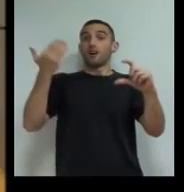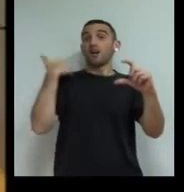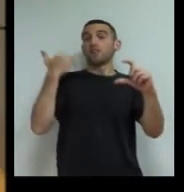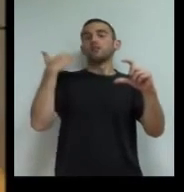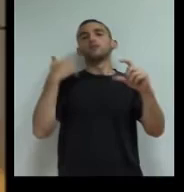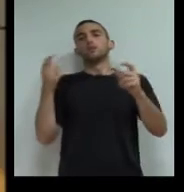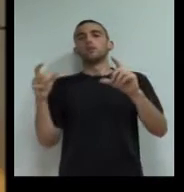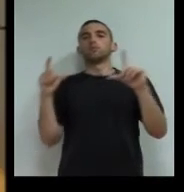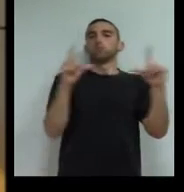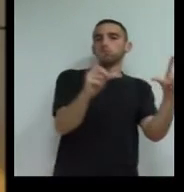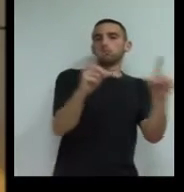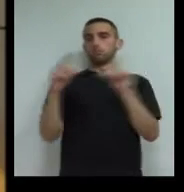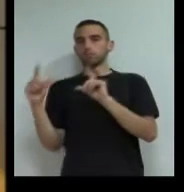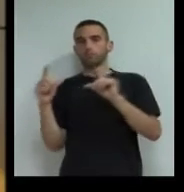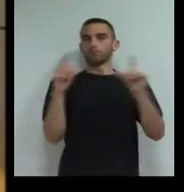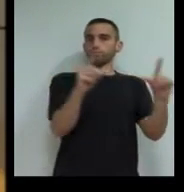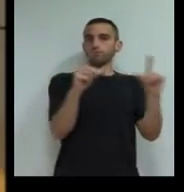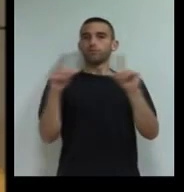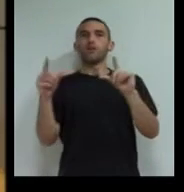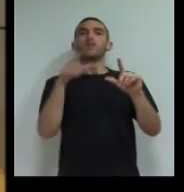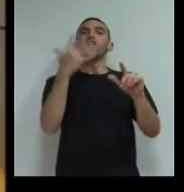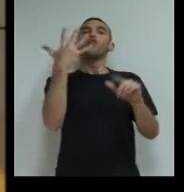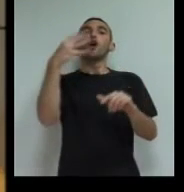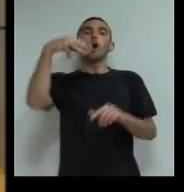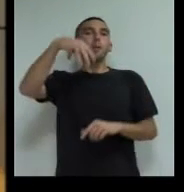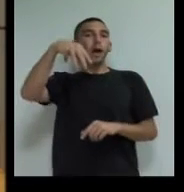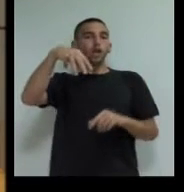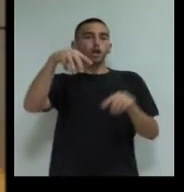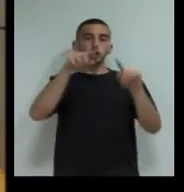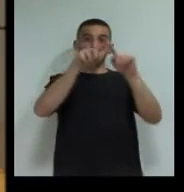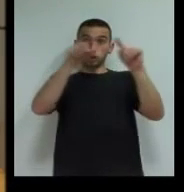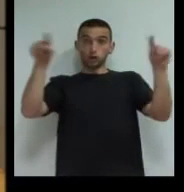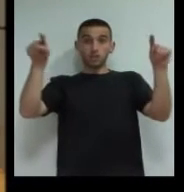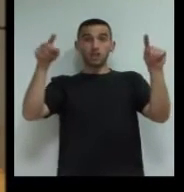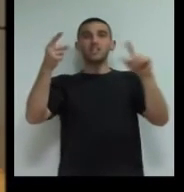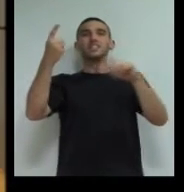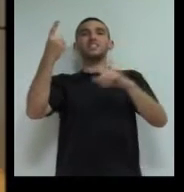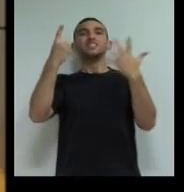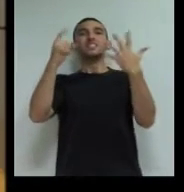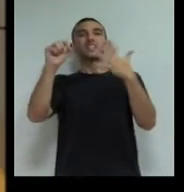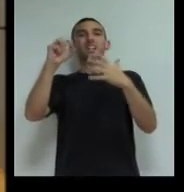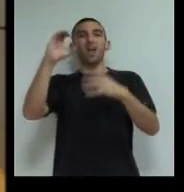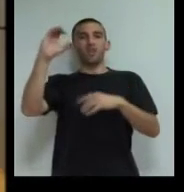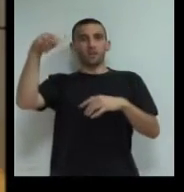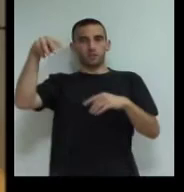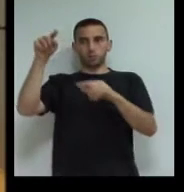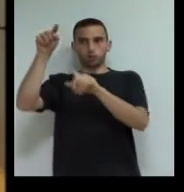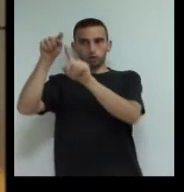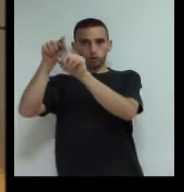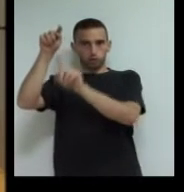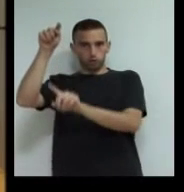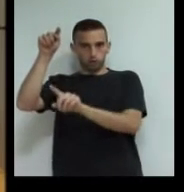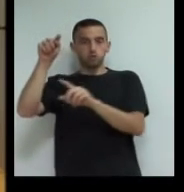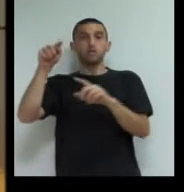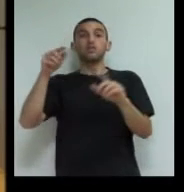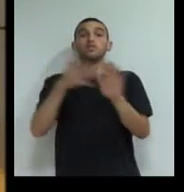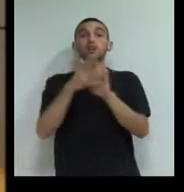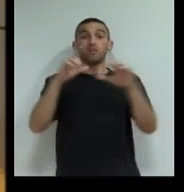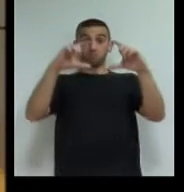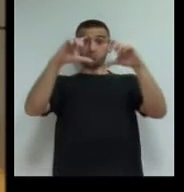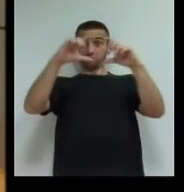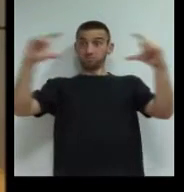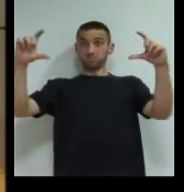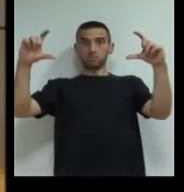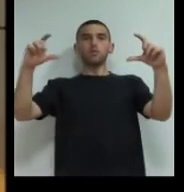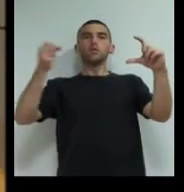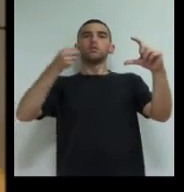de manera portátil, llevamos una pantalla de 5 metros por 60 centímetros de alto, y sobre esa pantalla se proyectaban los